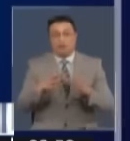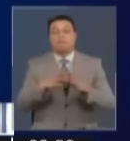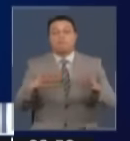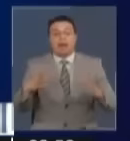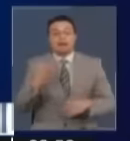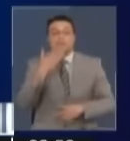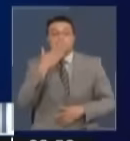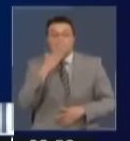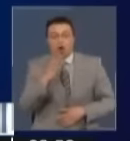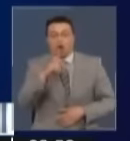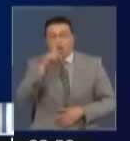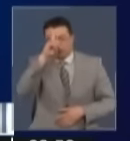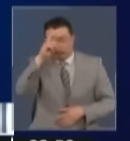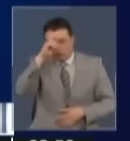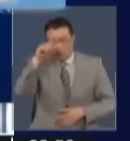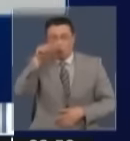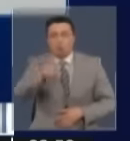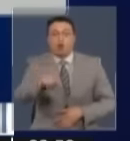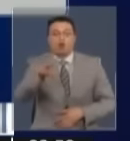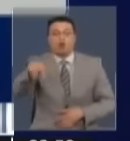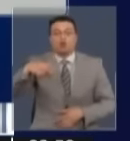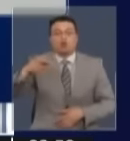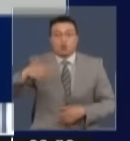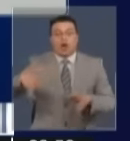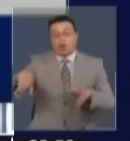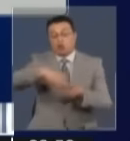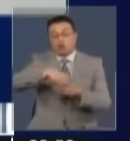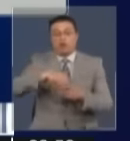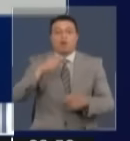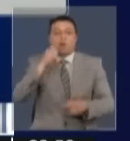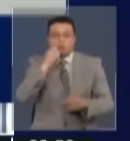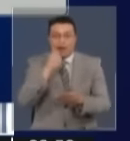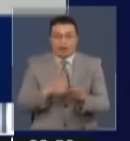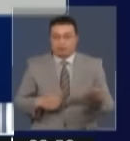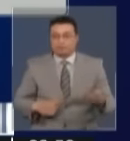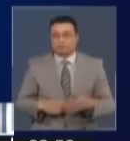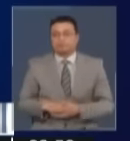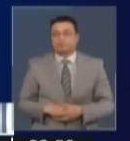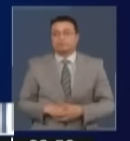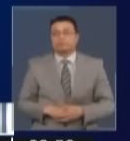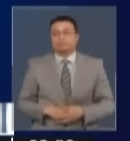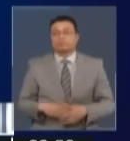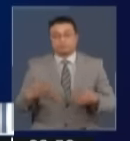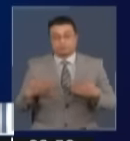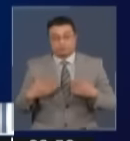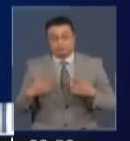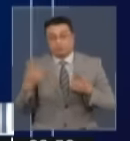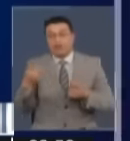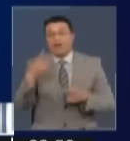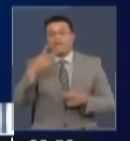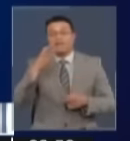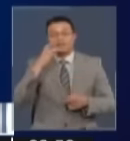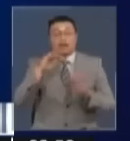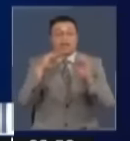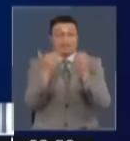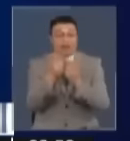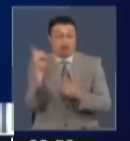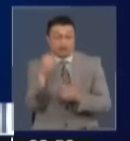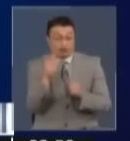para Ñuñoa, comuna inclusiva a escala humana. Alejandro Segur. Mi propuesta es para los vecinos del sector del Estadio